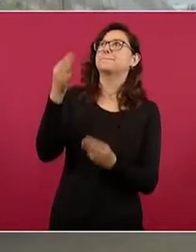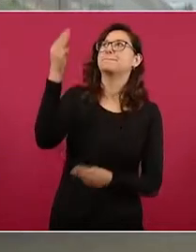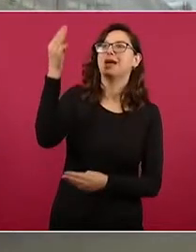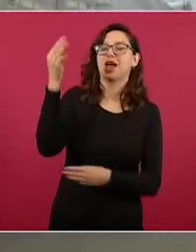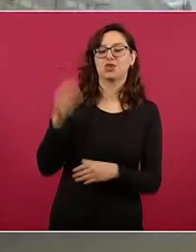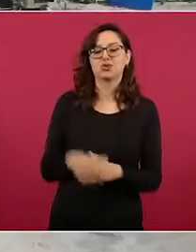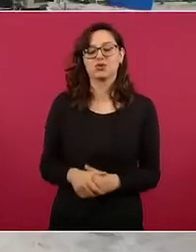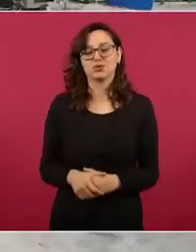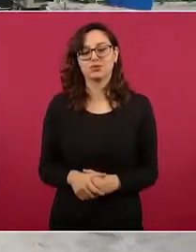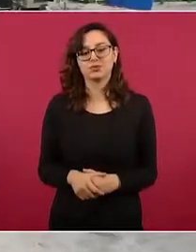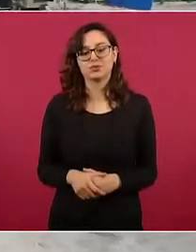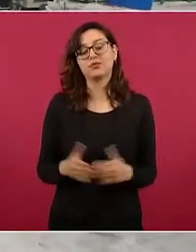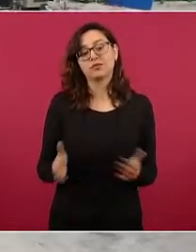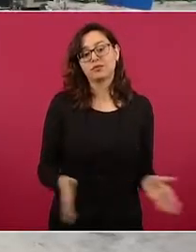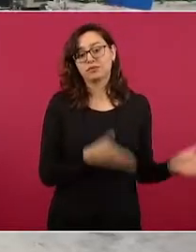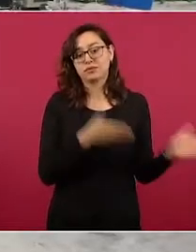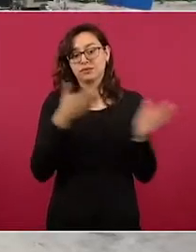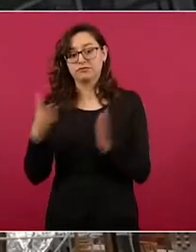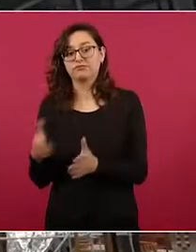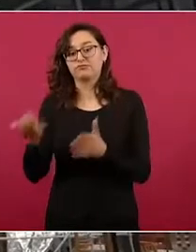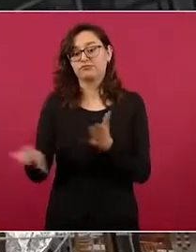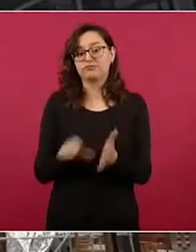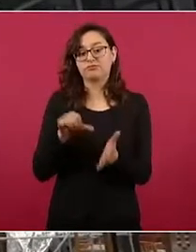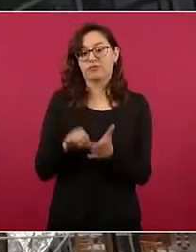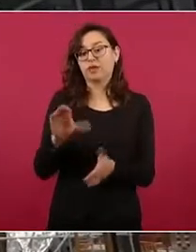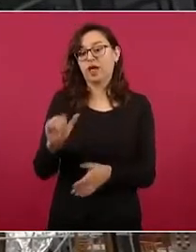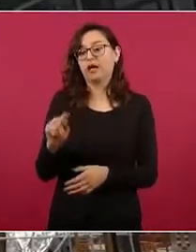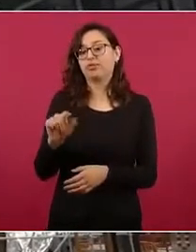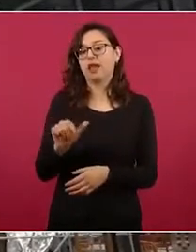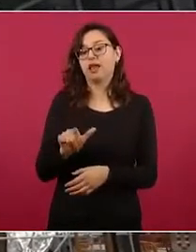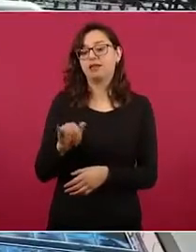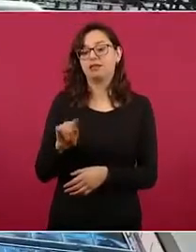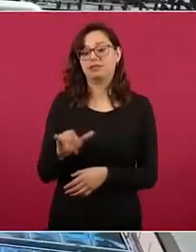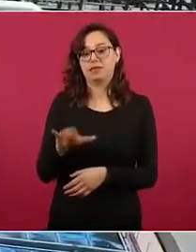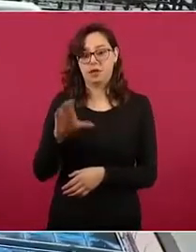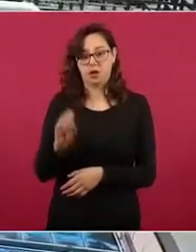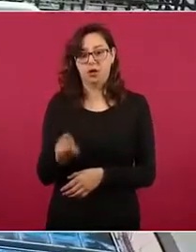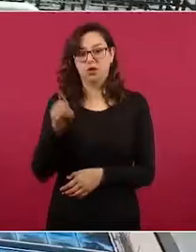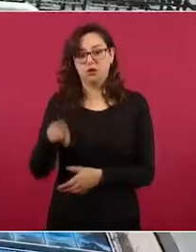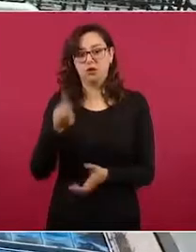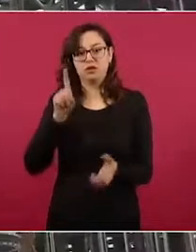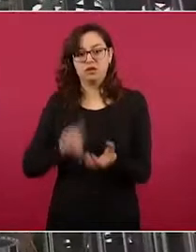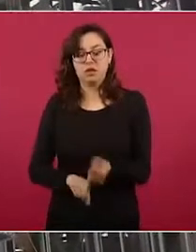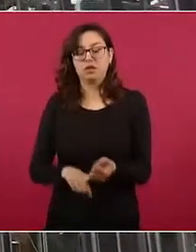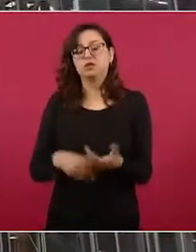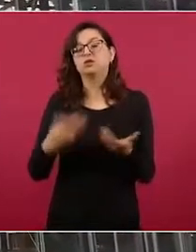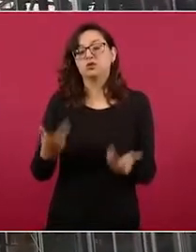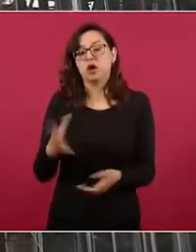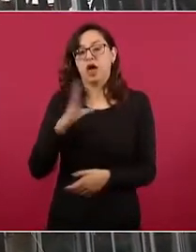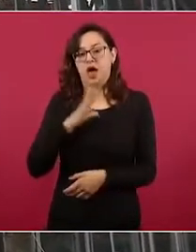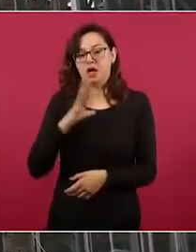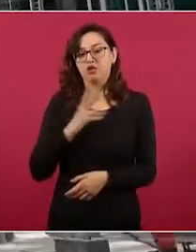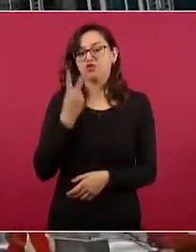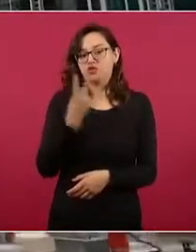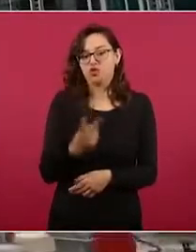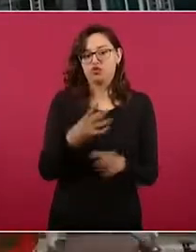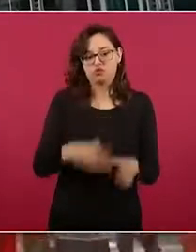de desintegración catalítica que construye Samsung, se llevó a cabo el montaje de las columnas DF21401